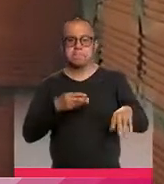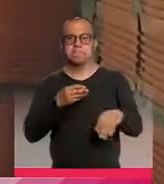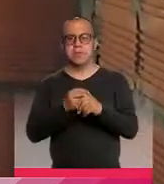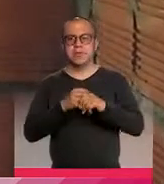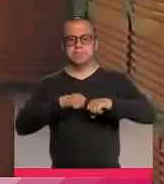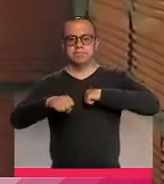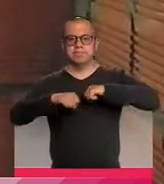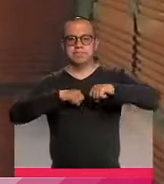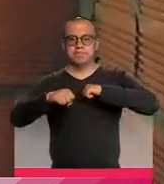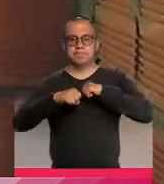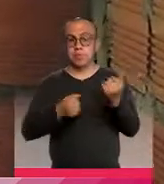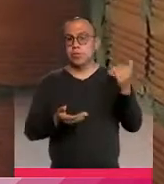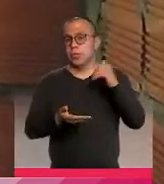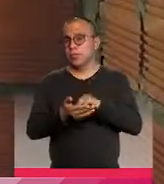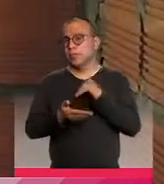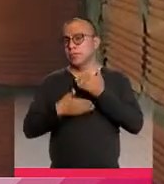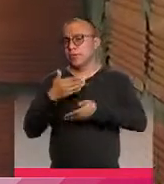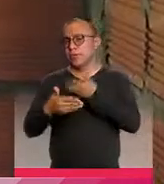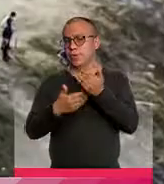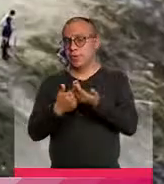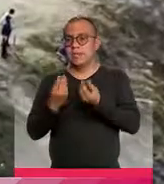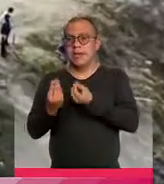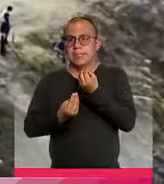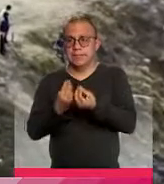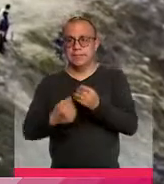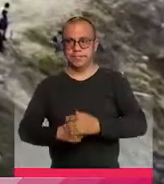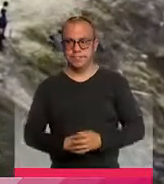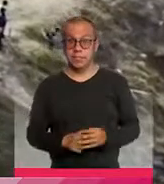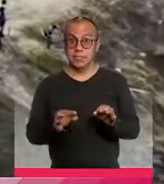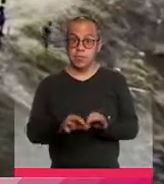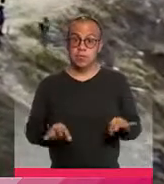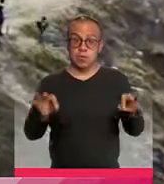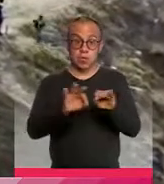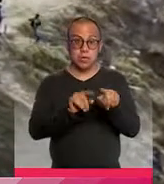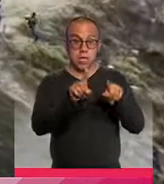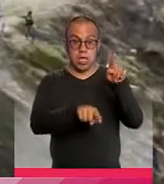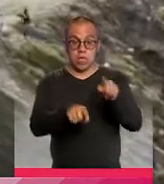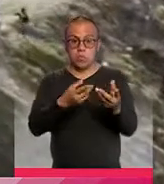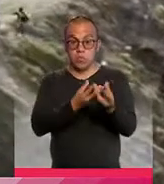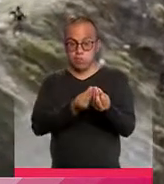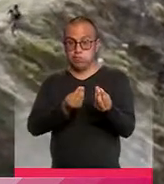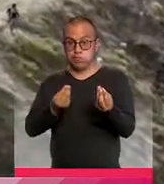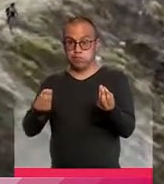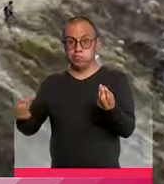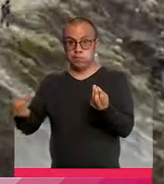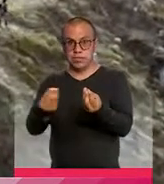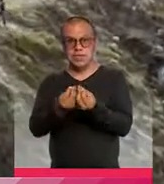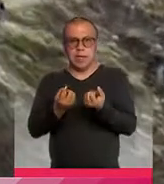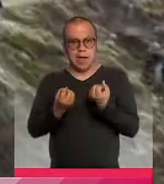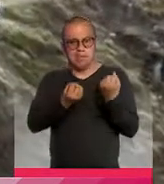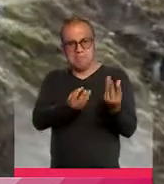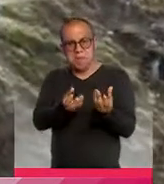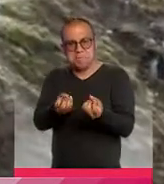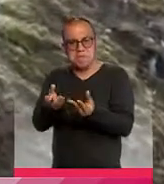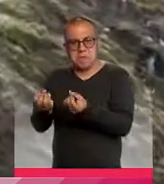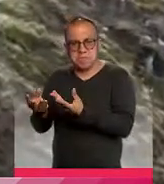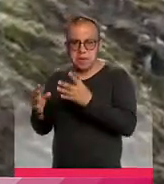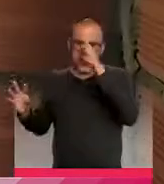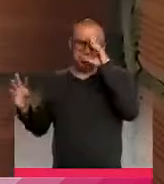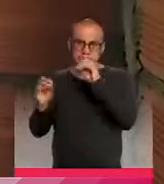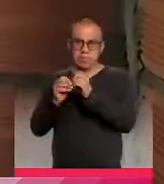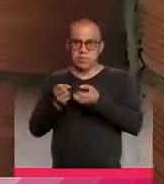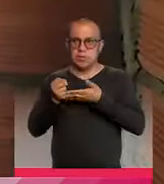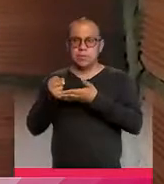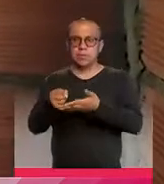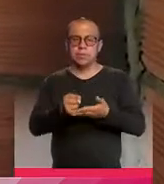de lo contrario pues nos tocará volver nuevamente a crear. Es de resaltar que algunos grupos de familias ya han recibido parte de las ayudas pactadas.